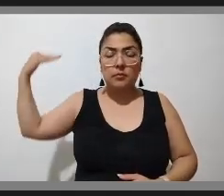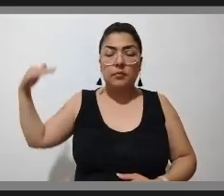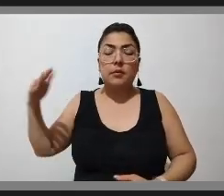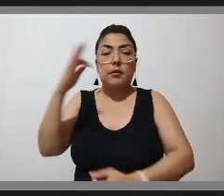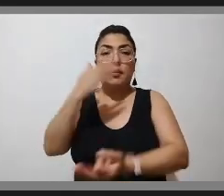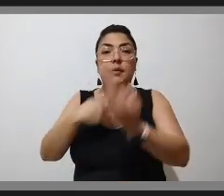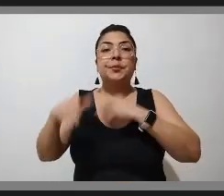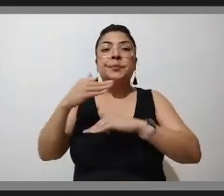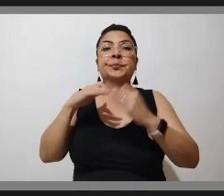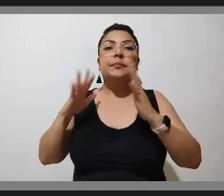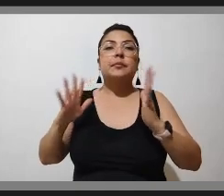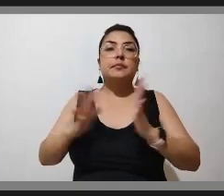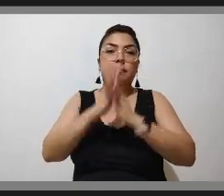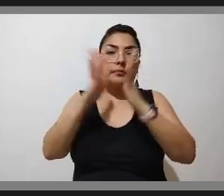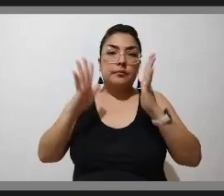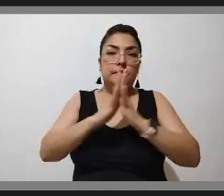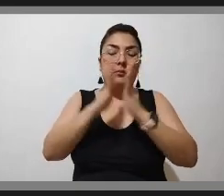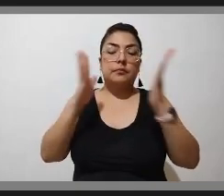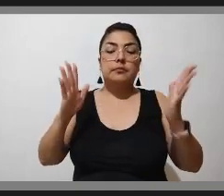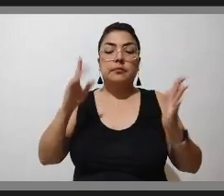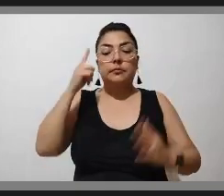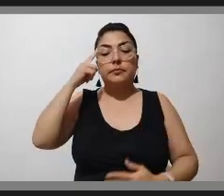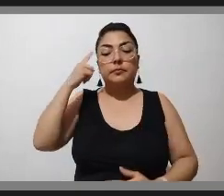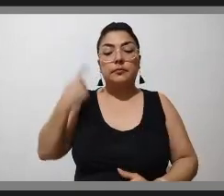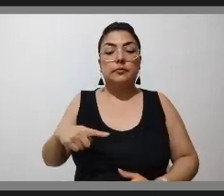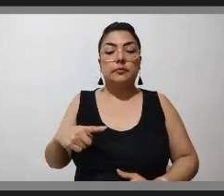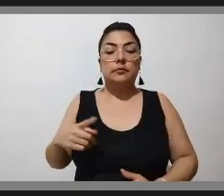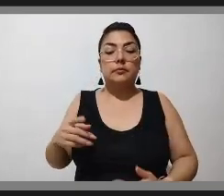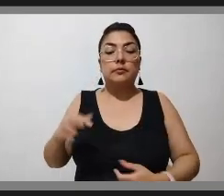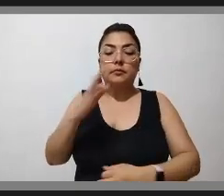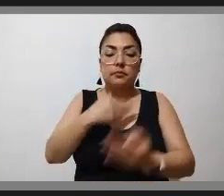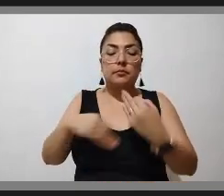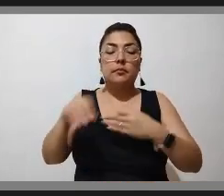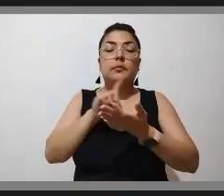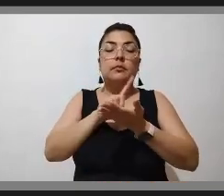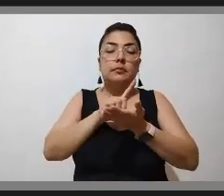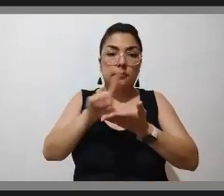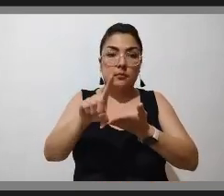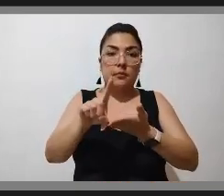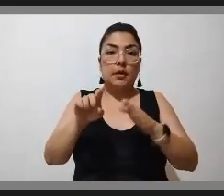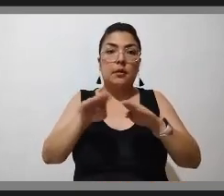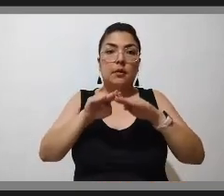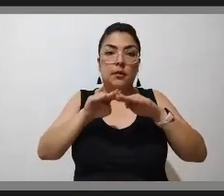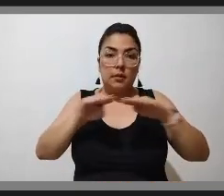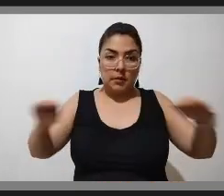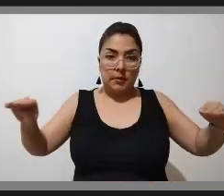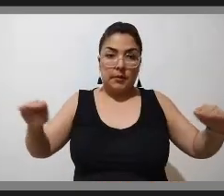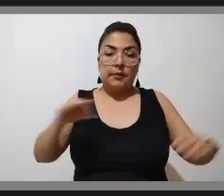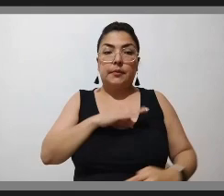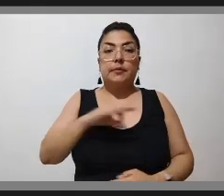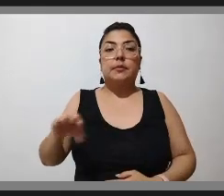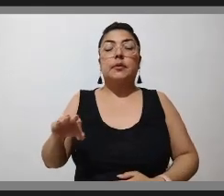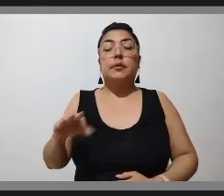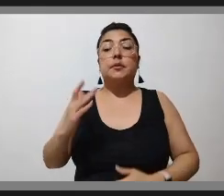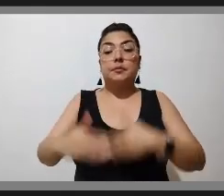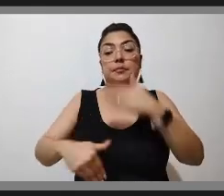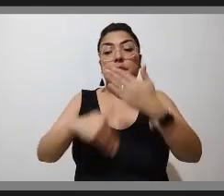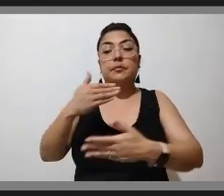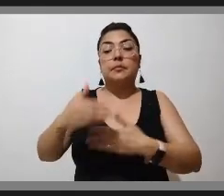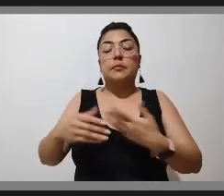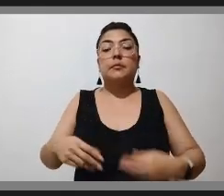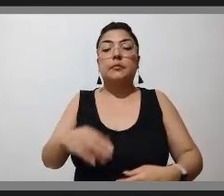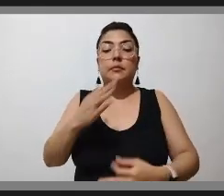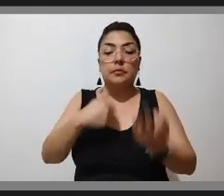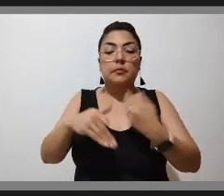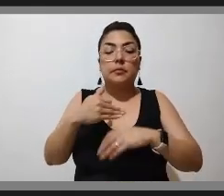se requiere para ver diferente las cosas, para garantizar a todos los derechos por igual, sea una realidad en las